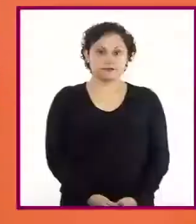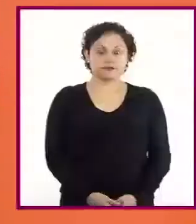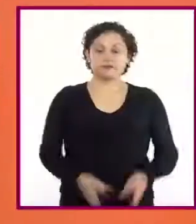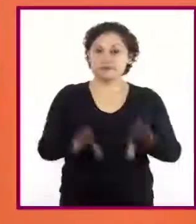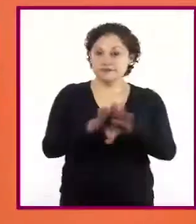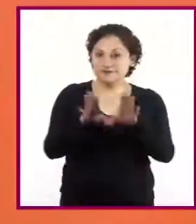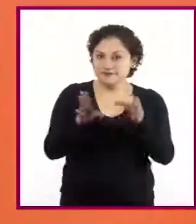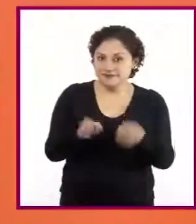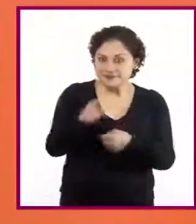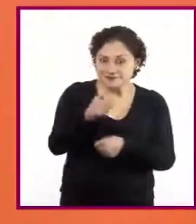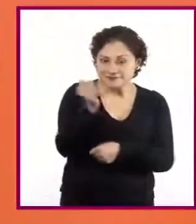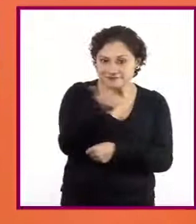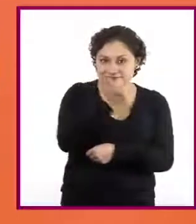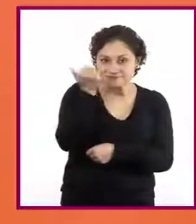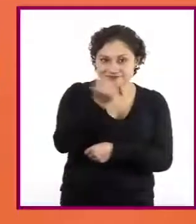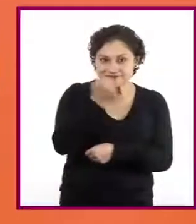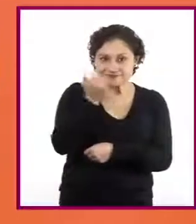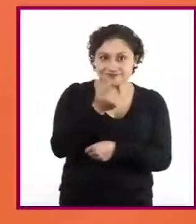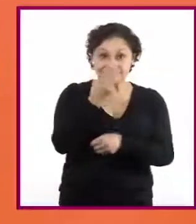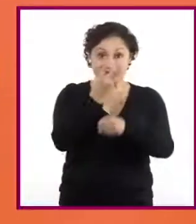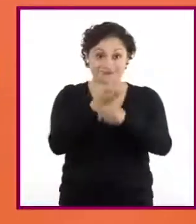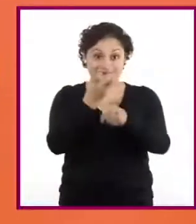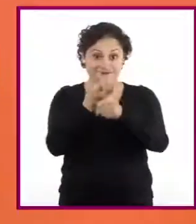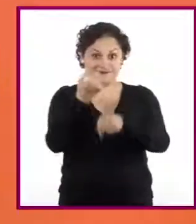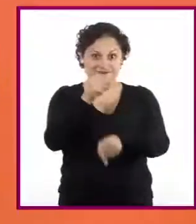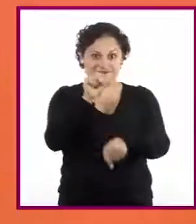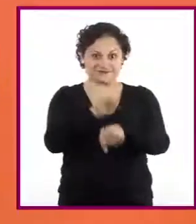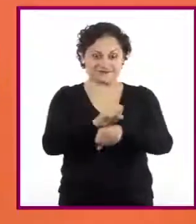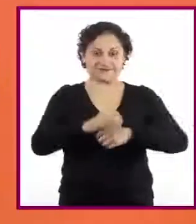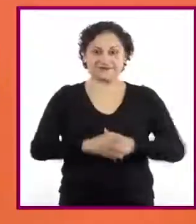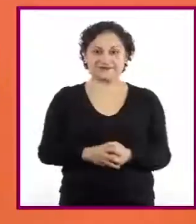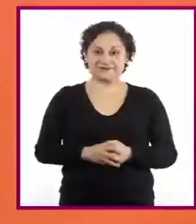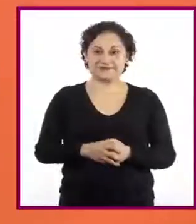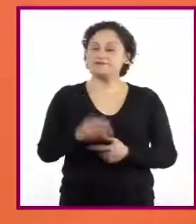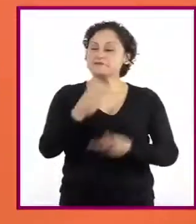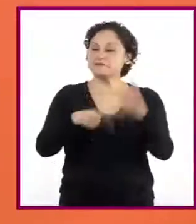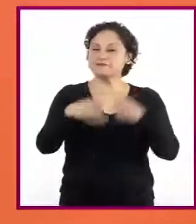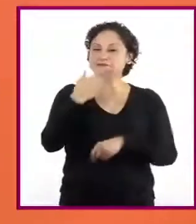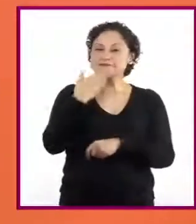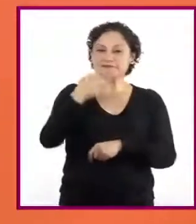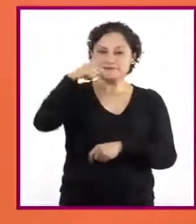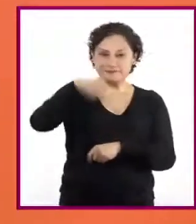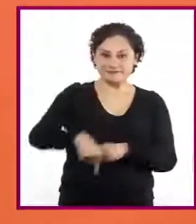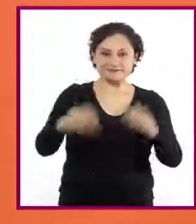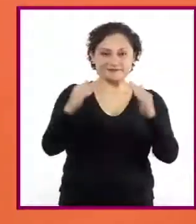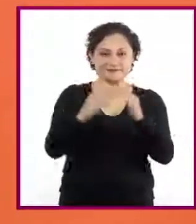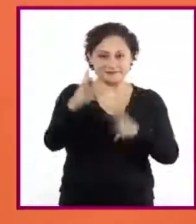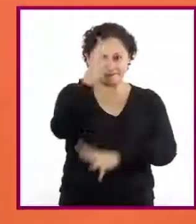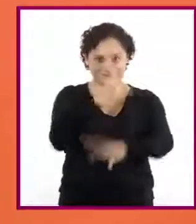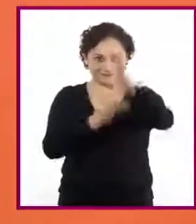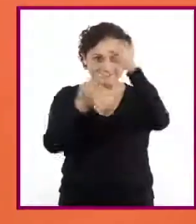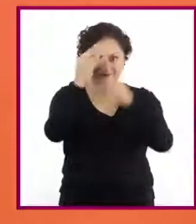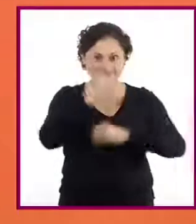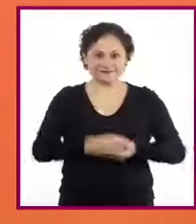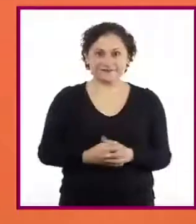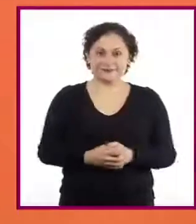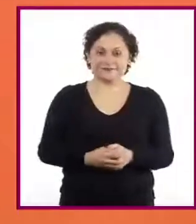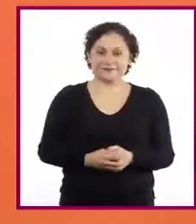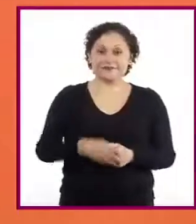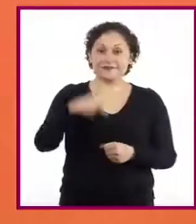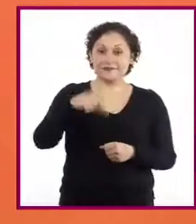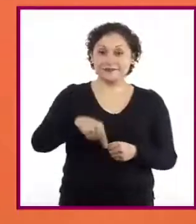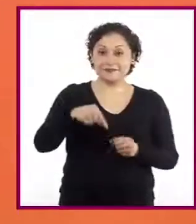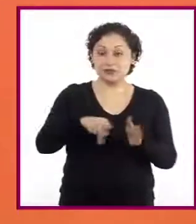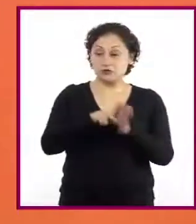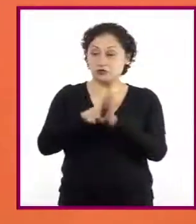tal, alumnas y alumnos de español de tercer grado de secundaria? Les damos la bienvenida a Aprende en Casa. Estos programas son